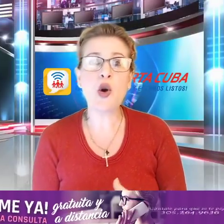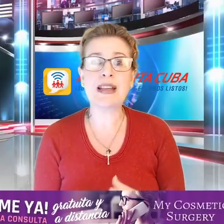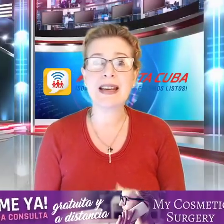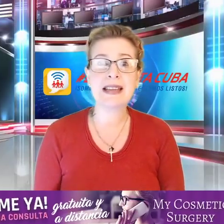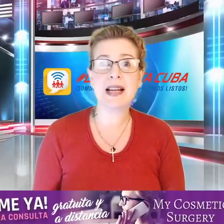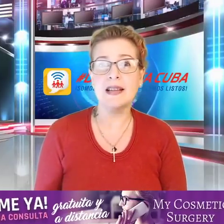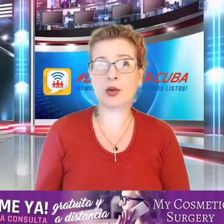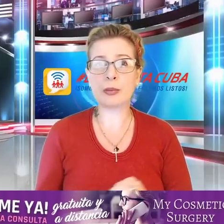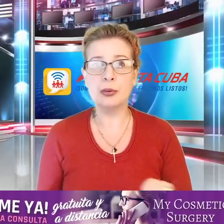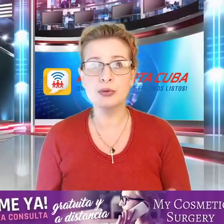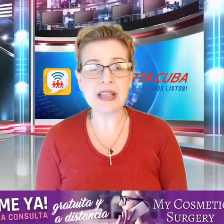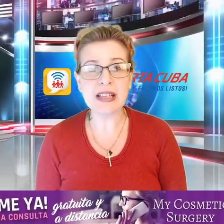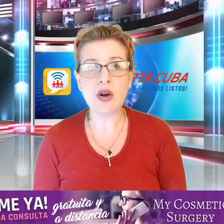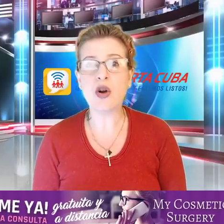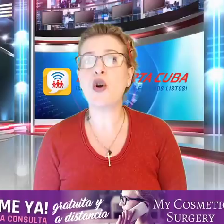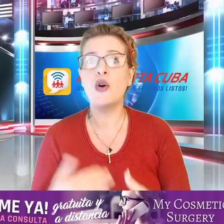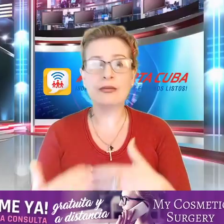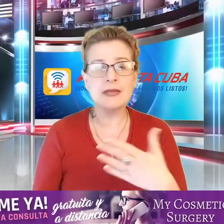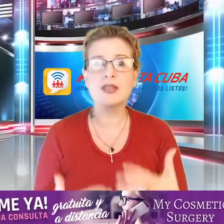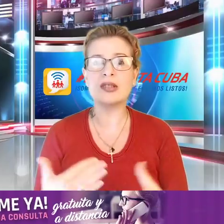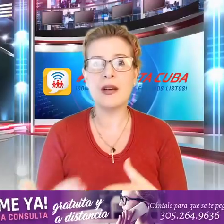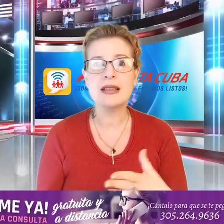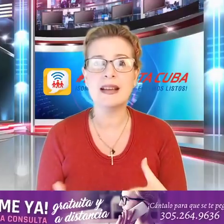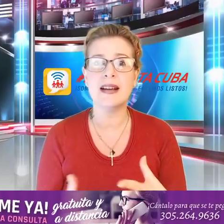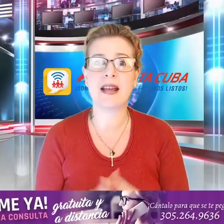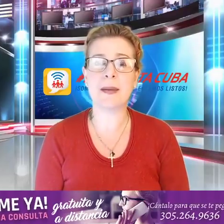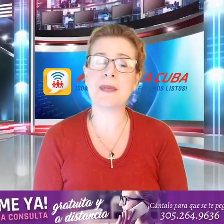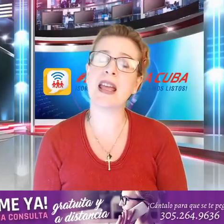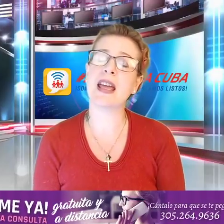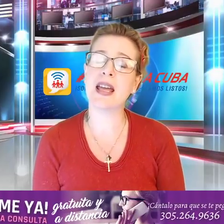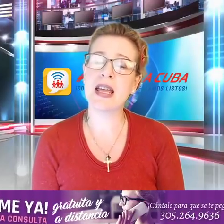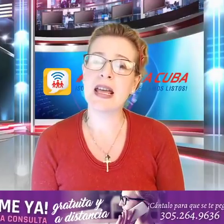duda o quieres quitarte algún puntico o tú sabes,